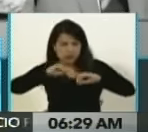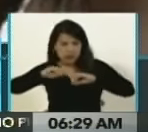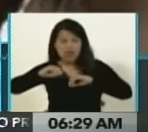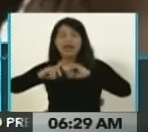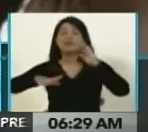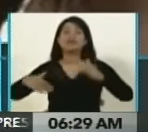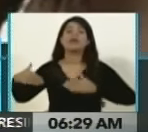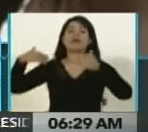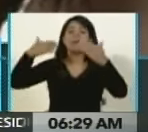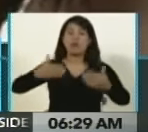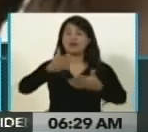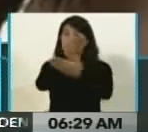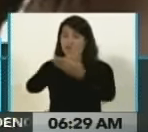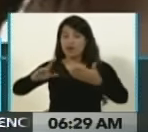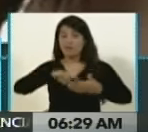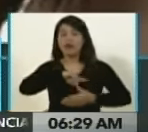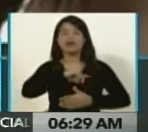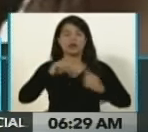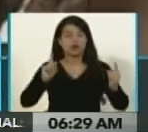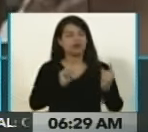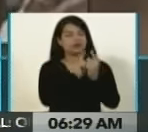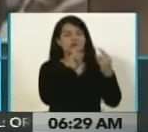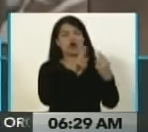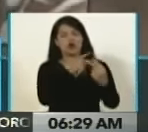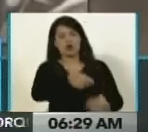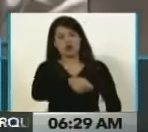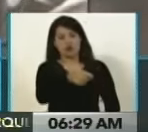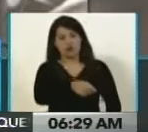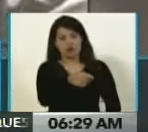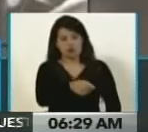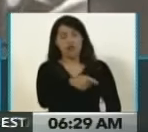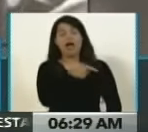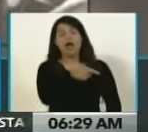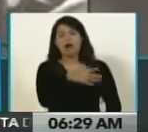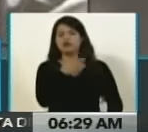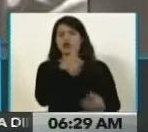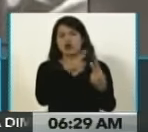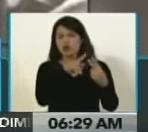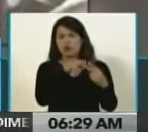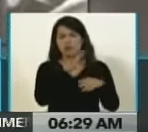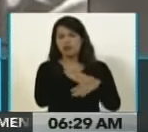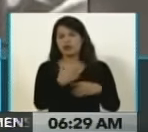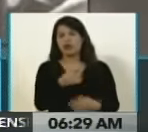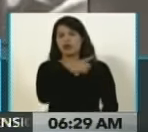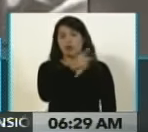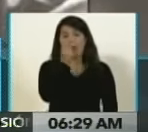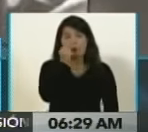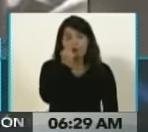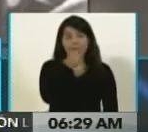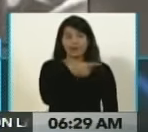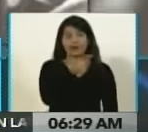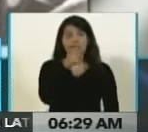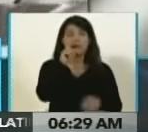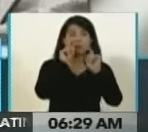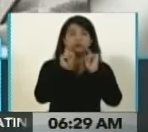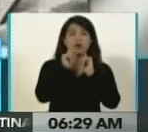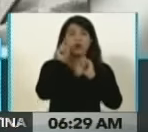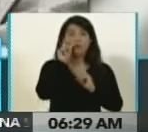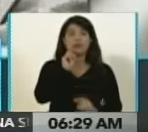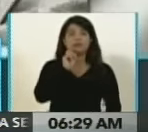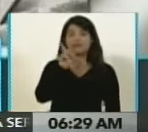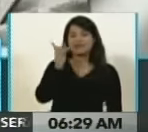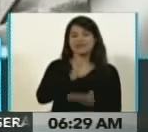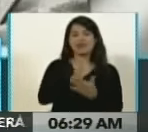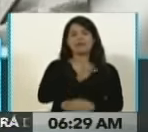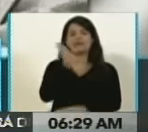¿no? Bueno, y nos conocimos en las luchas políticas porque Fabricio con alguna frecuencia visitaba la Universidad